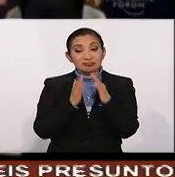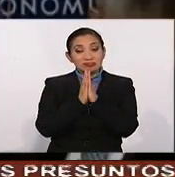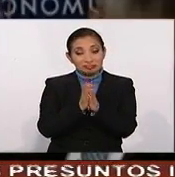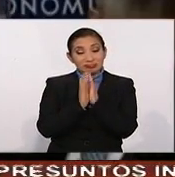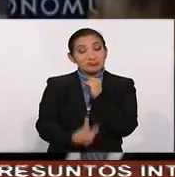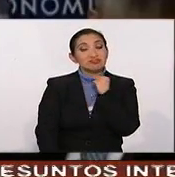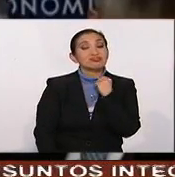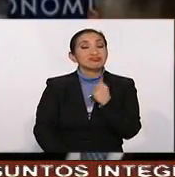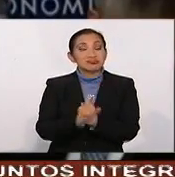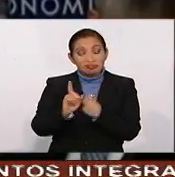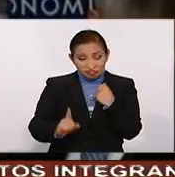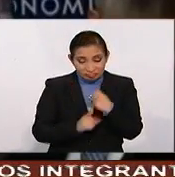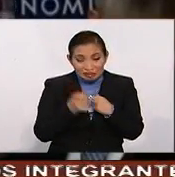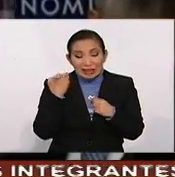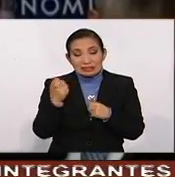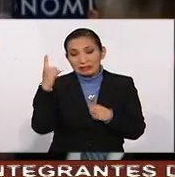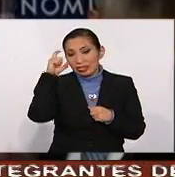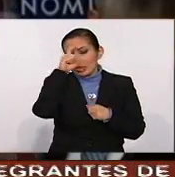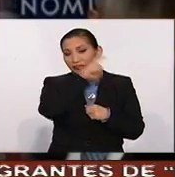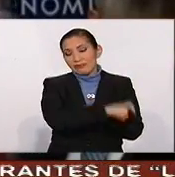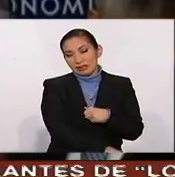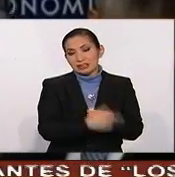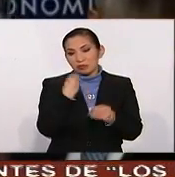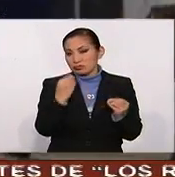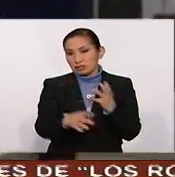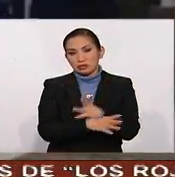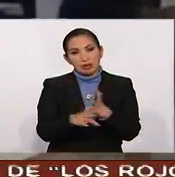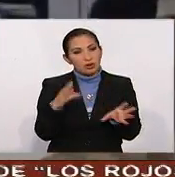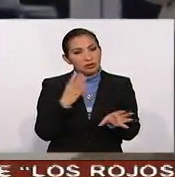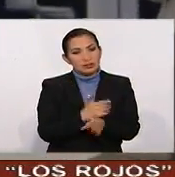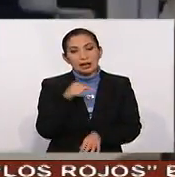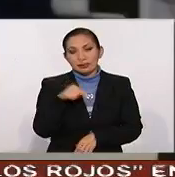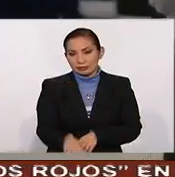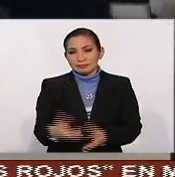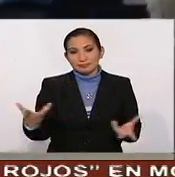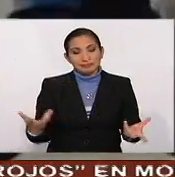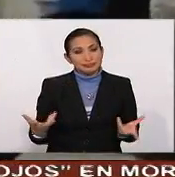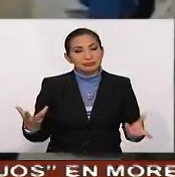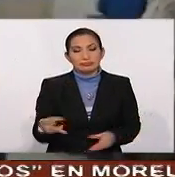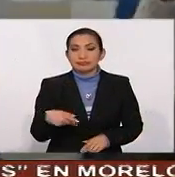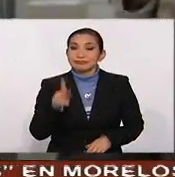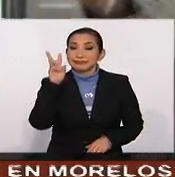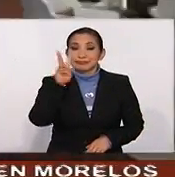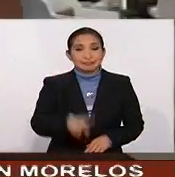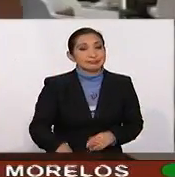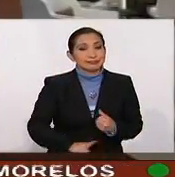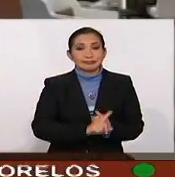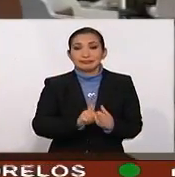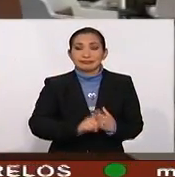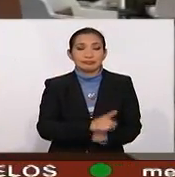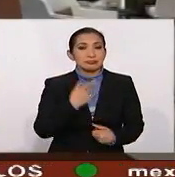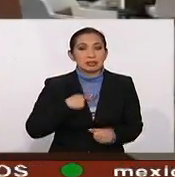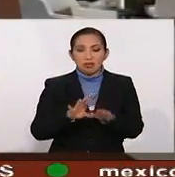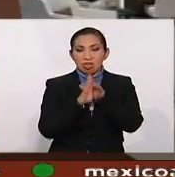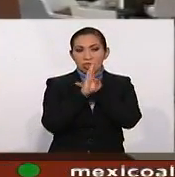de todos modos es algo difícil, han señalado muchos analistas aquí, que se produzca, pero la verdad, la crisis de los refugiados, la amenaza de que el